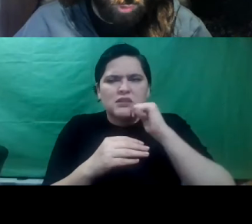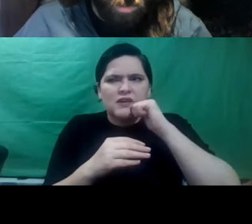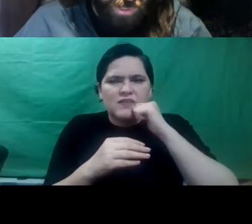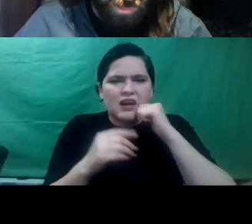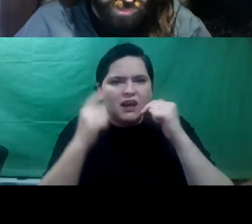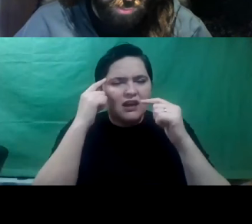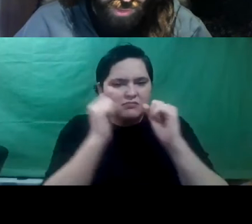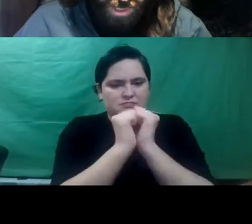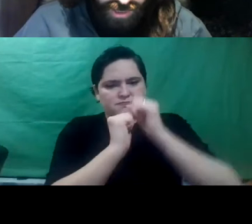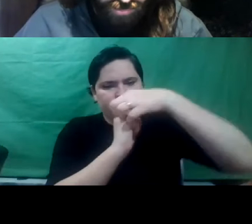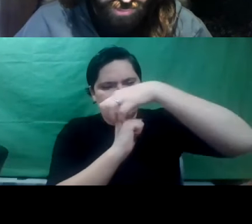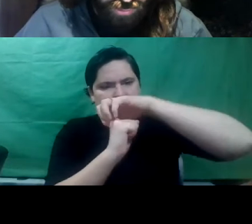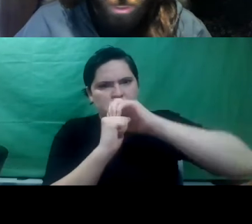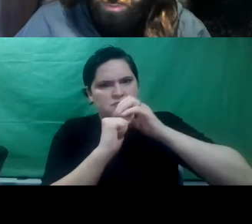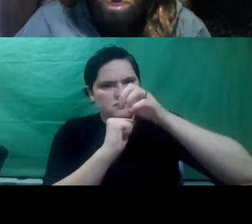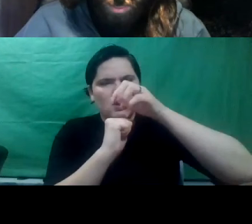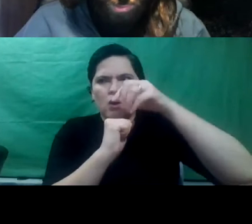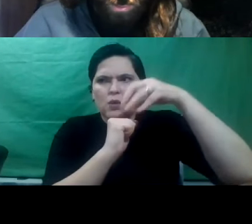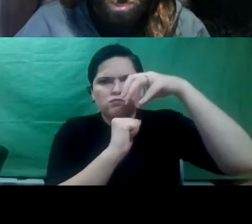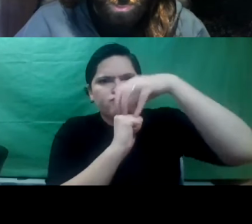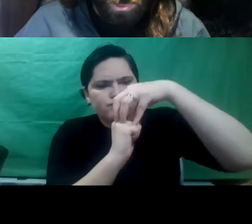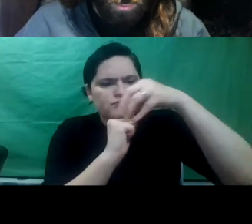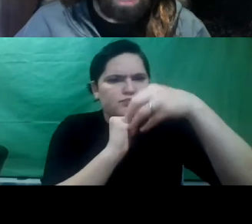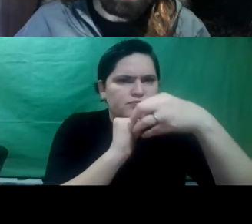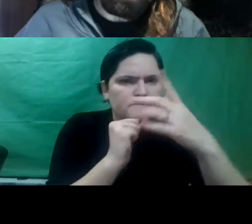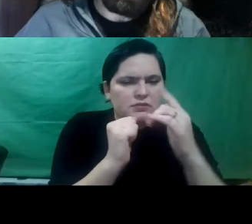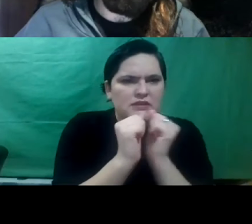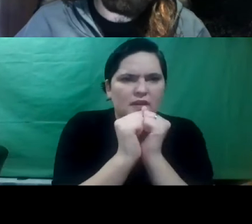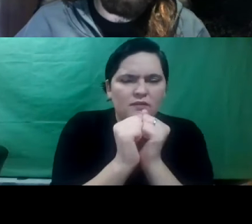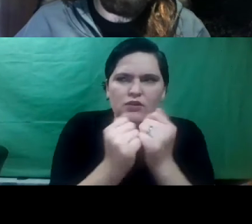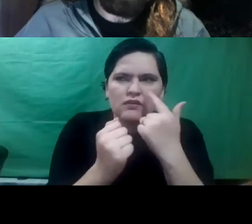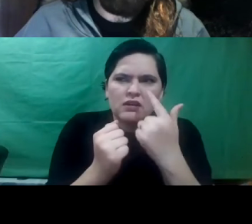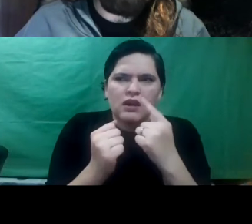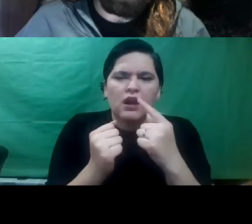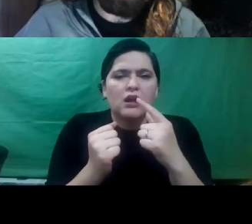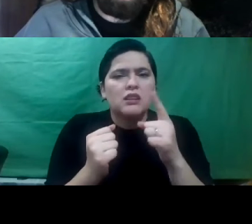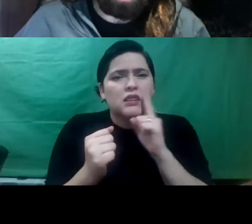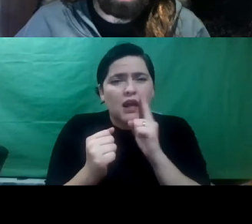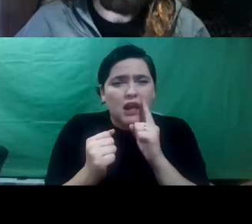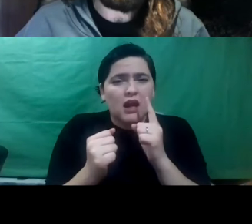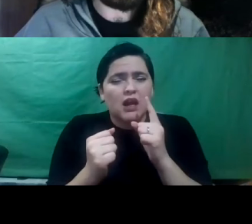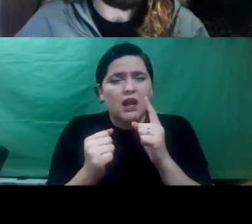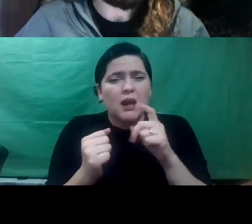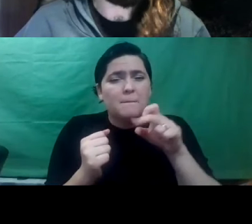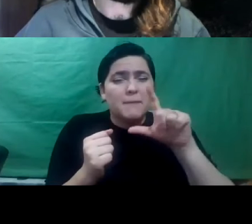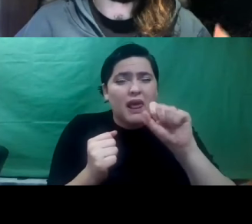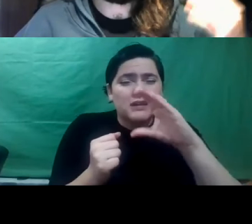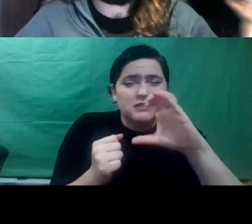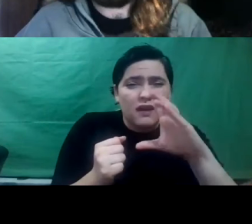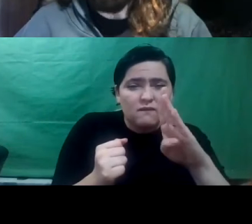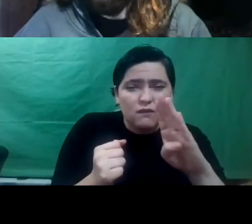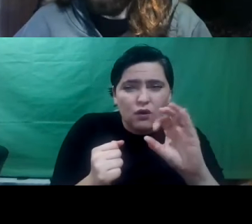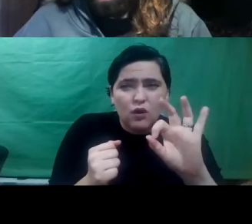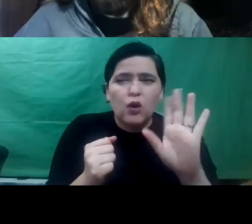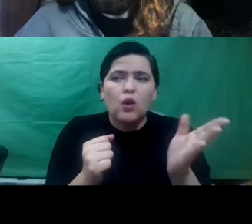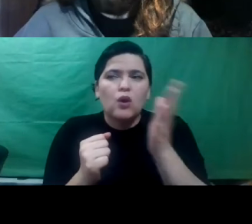cuál es la entropía de esta región en la condición sin agonismo, es decir, placebo, y en la condición con agonismo. Entonces, si un punto está sobre esta línea, quiere decir